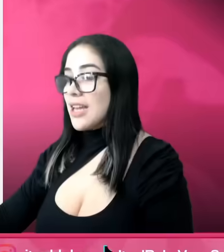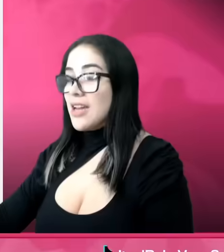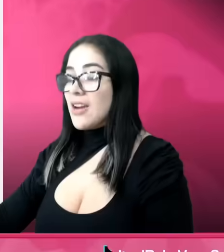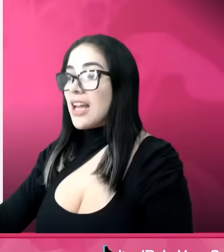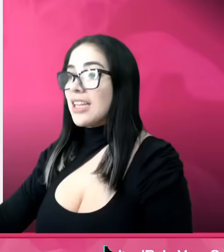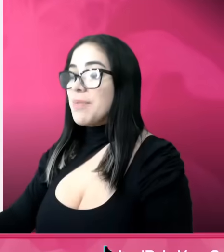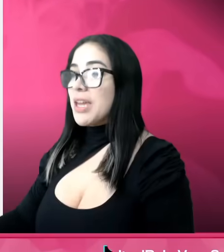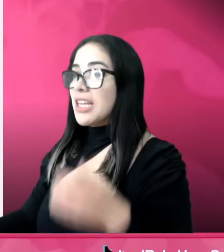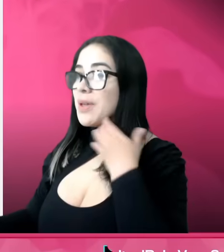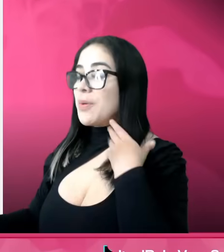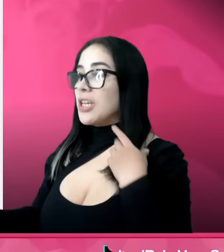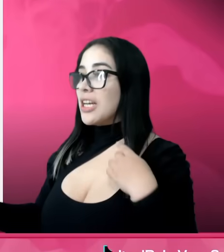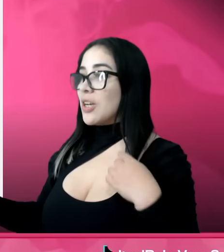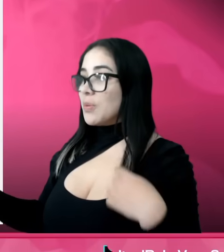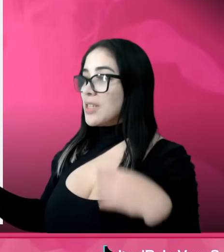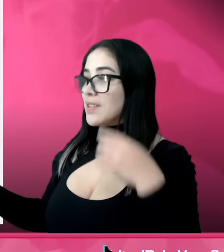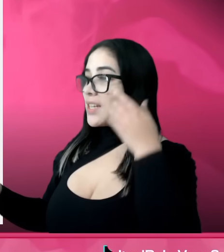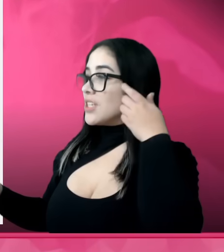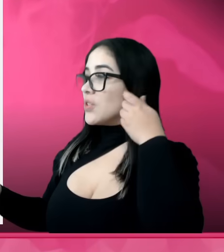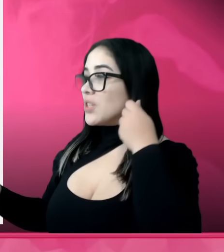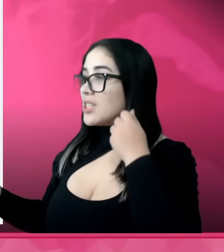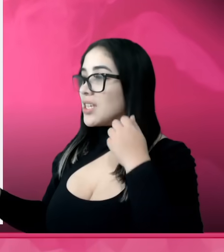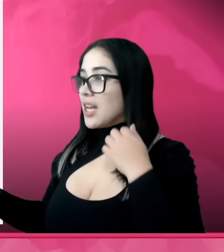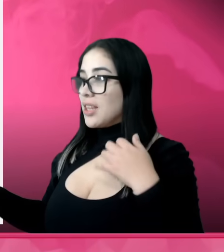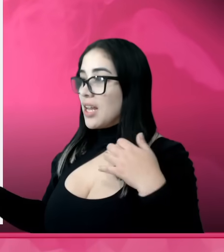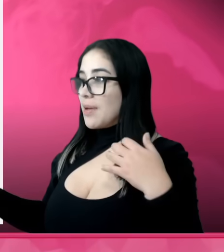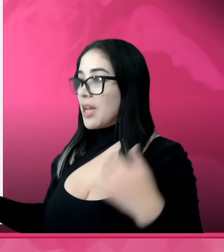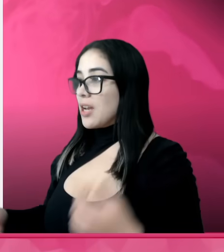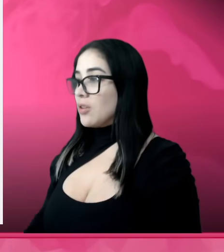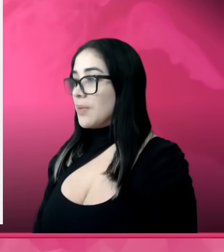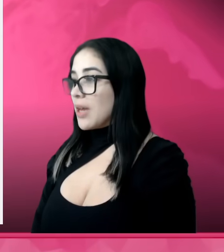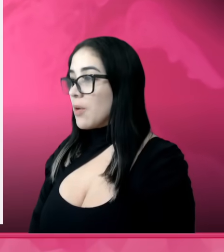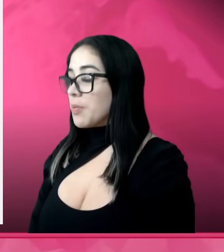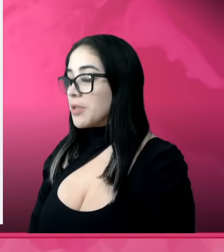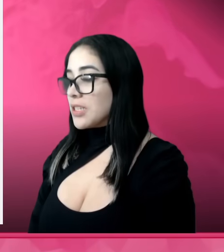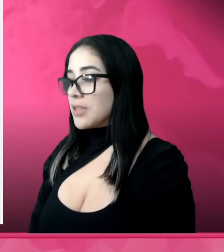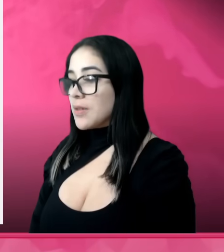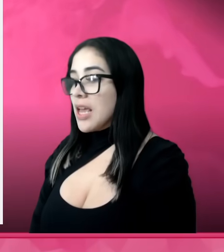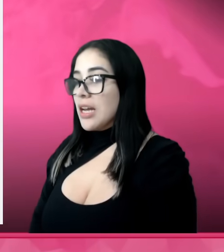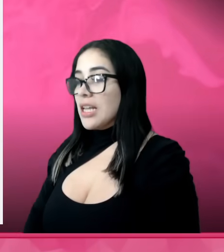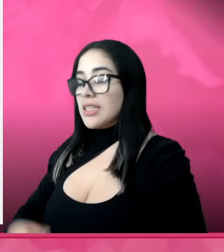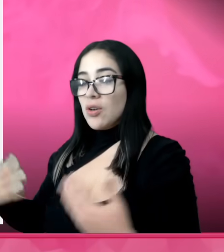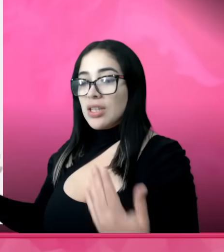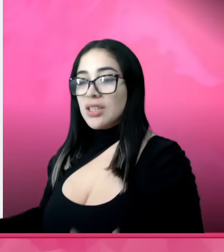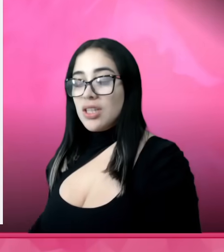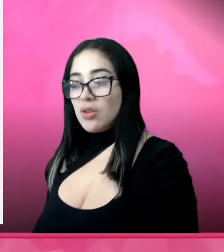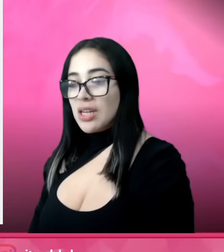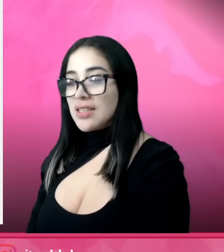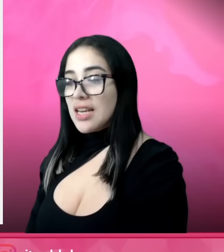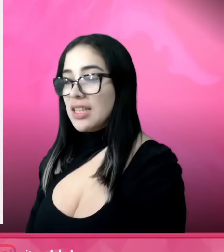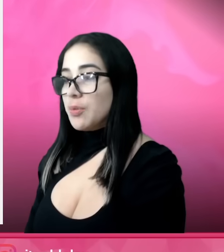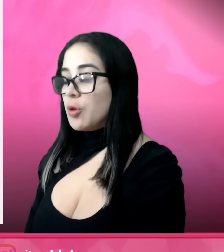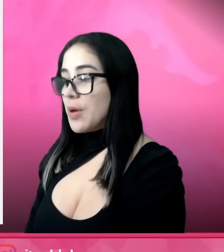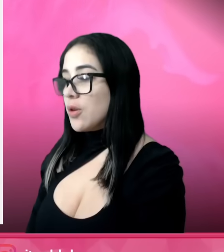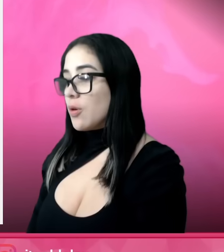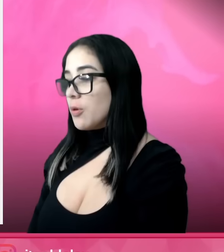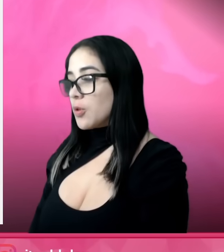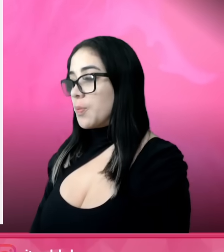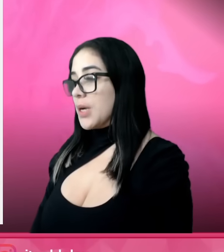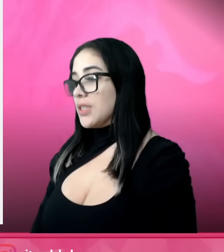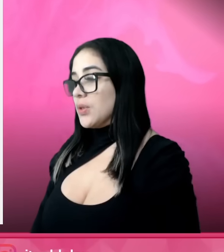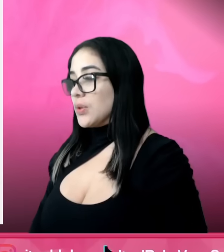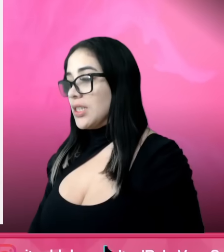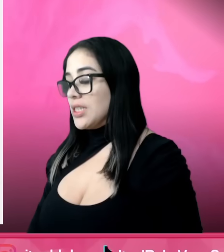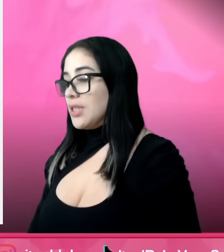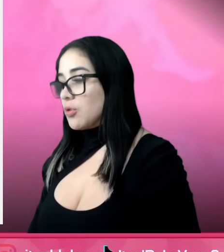Hola Qué tal mi gente bella bonita cómo están yo soy Itzel de la Vega de notive Y bueno pues les deseo que estén teniendo un excelente muy bello